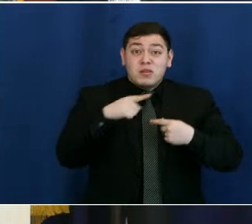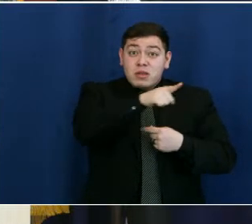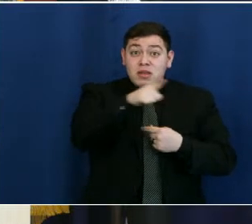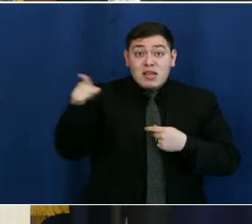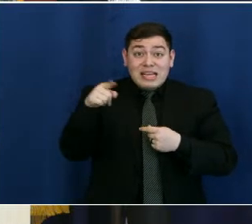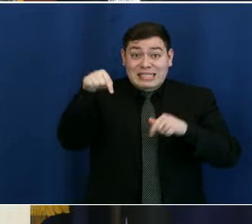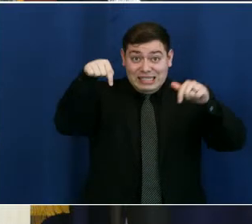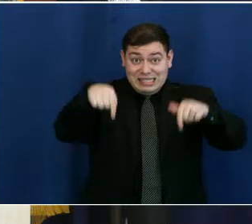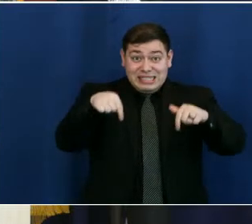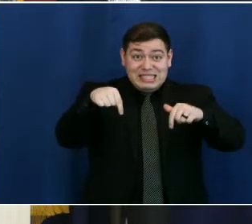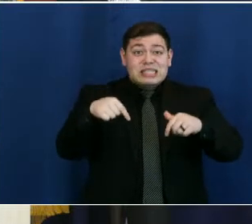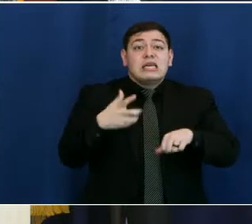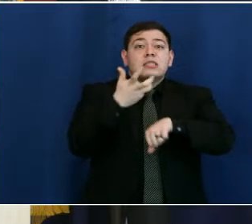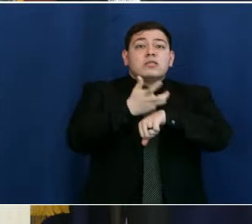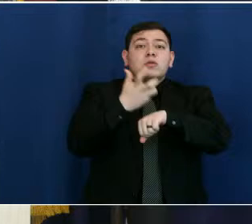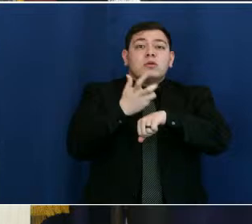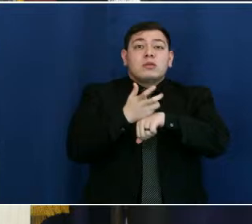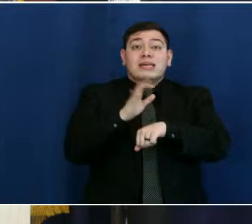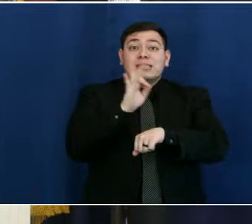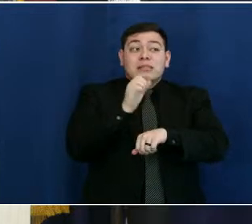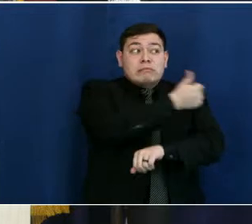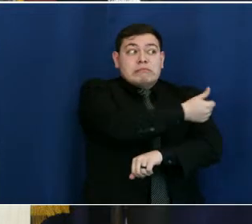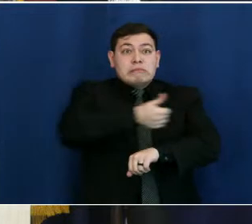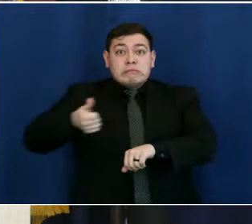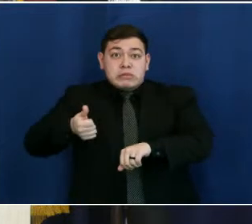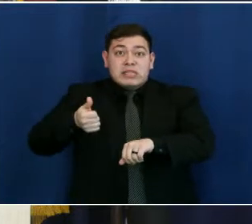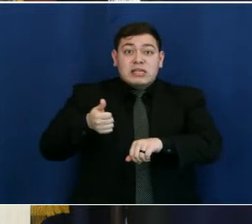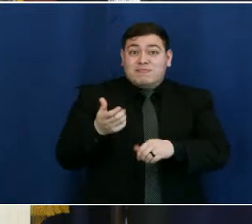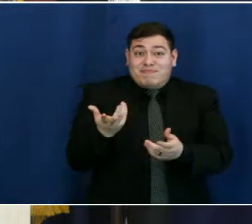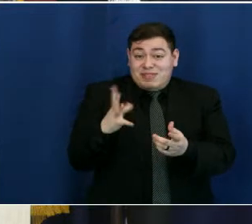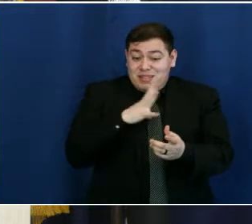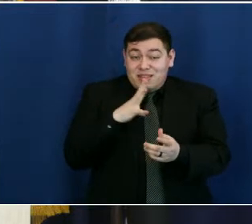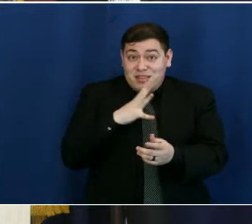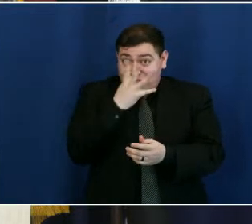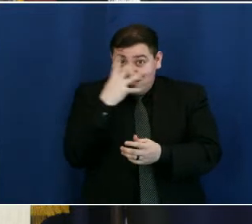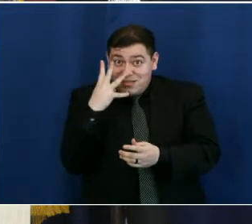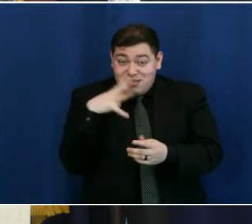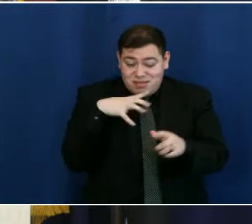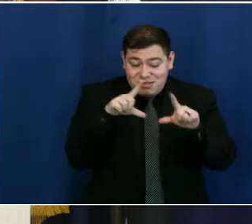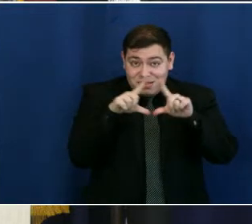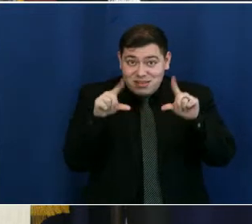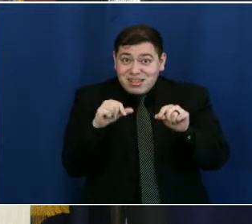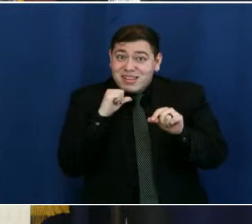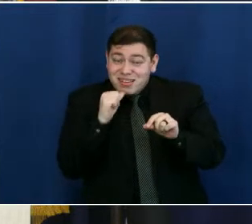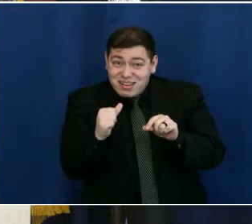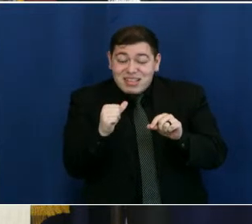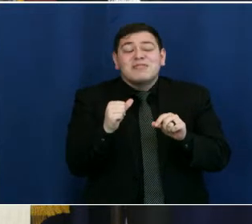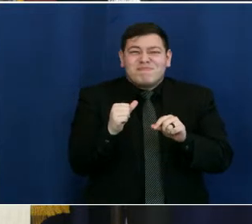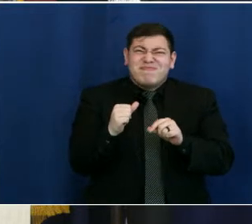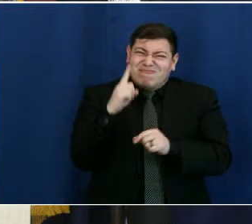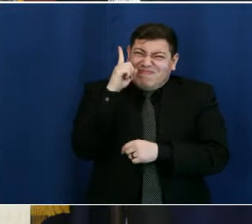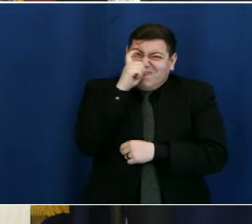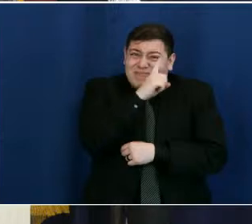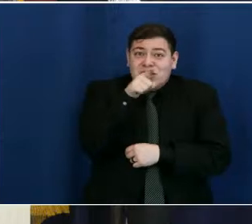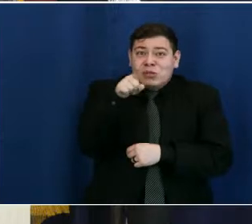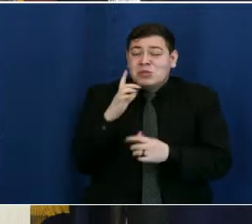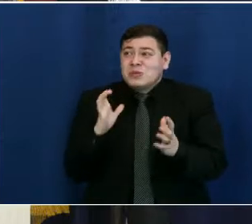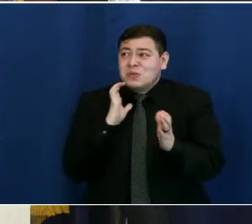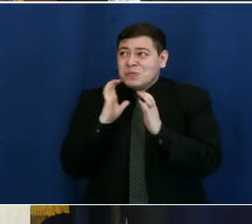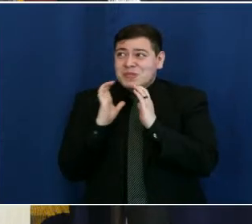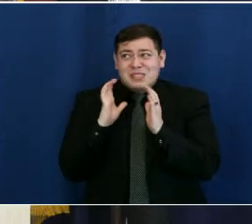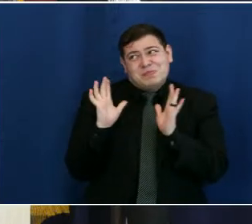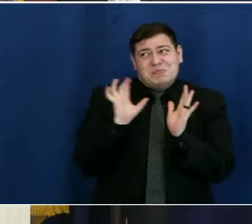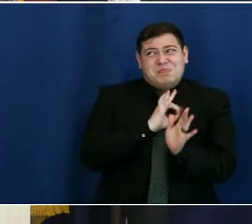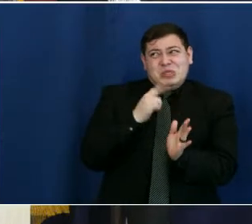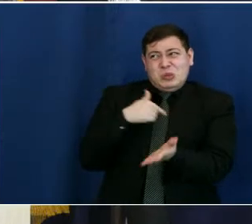y desconfianza. Y con justa razón, acabamos de tener 4 años de un presidente que se la pasó atacando a nuestra comunidad.